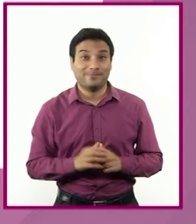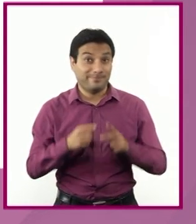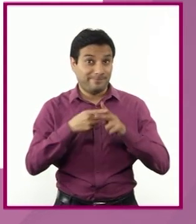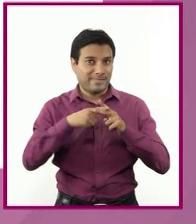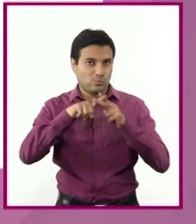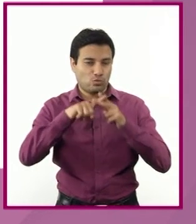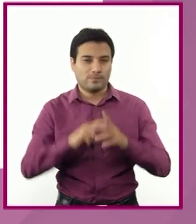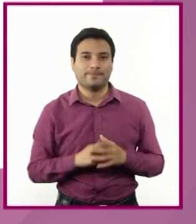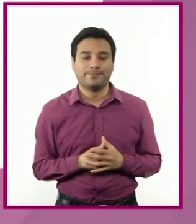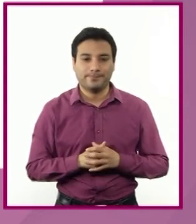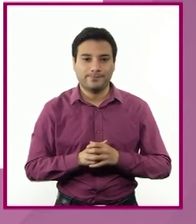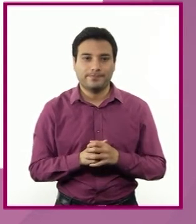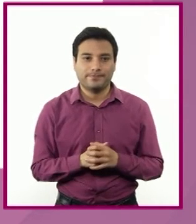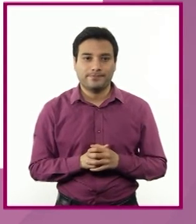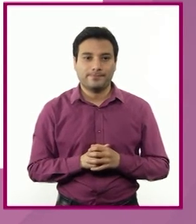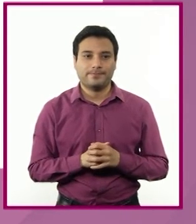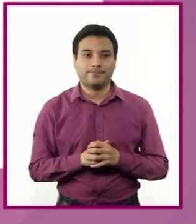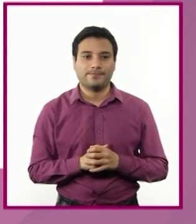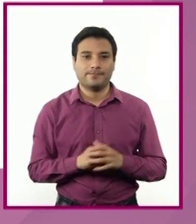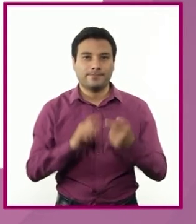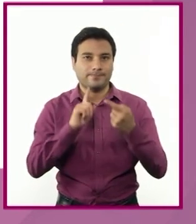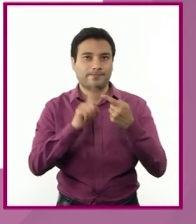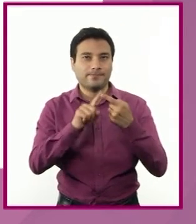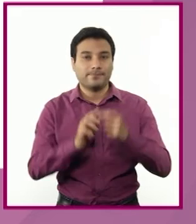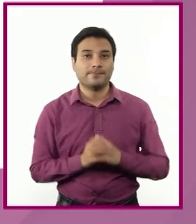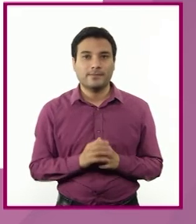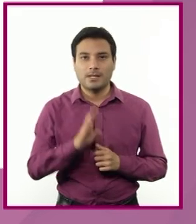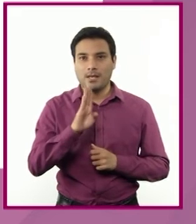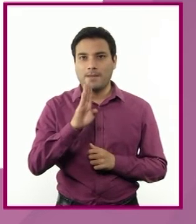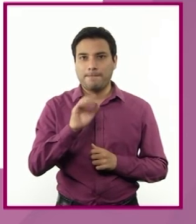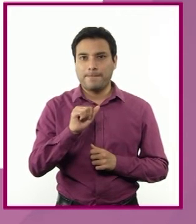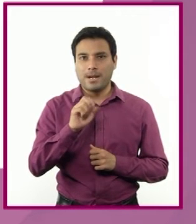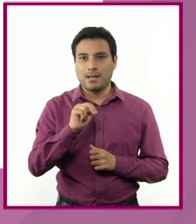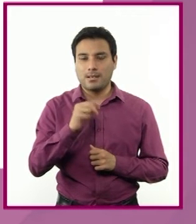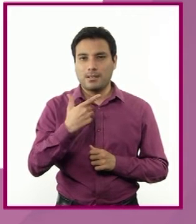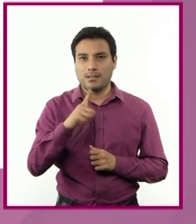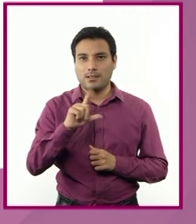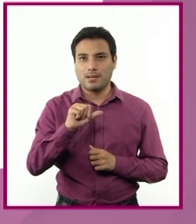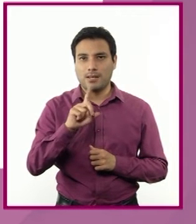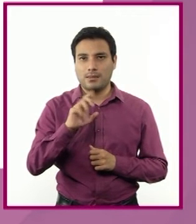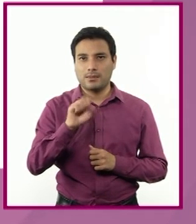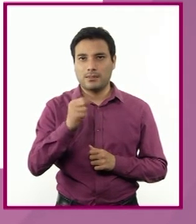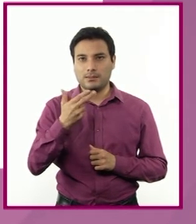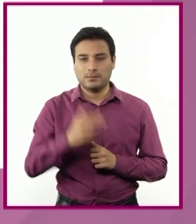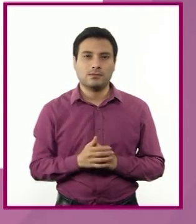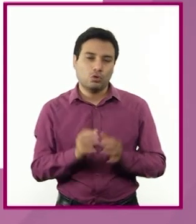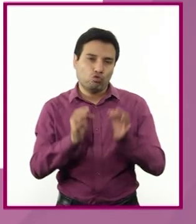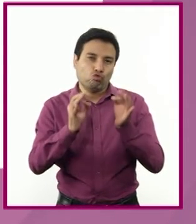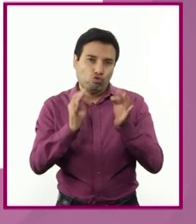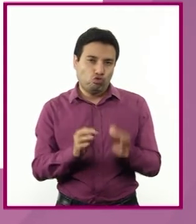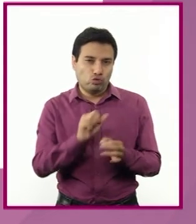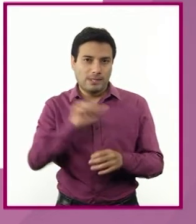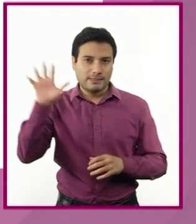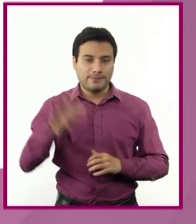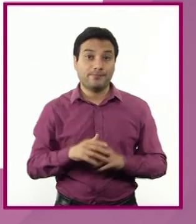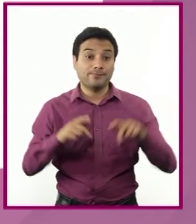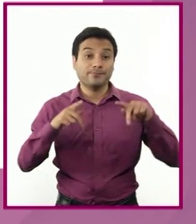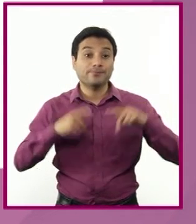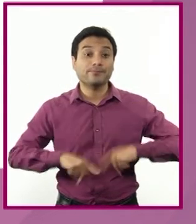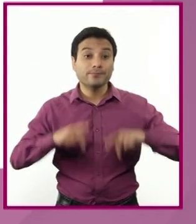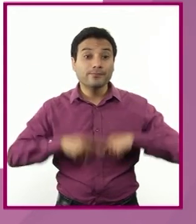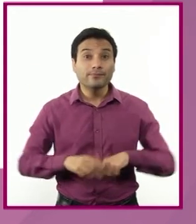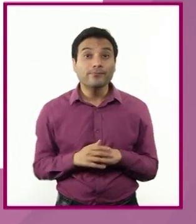Comencemos. El primer país es Bangladesh, ubicado en el sur de Asia. Tiene una población